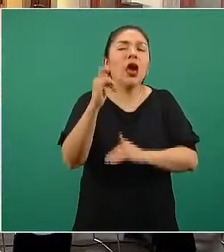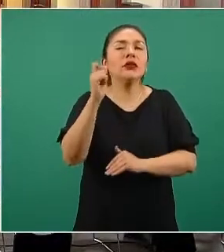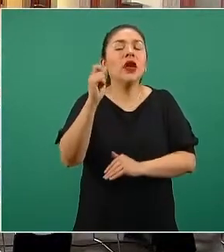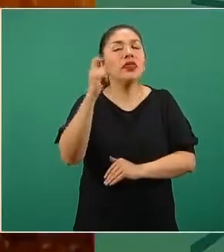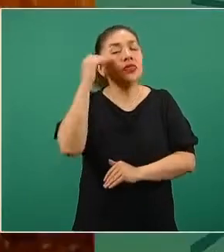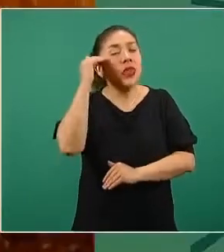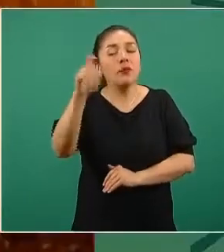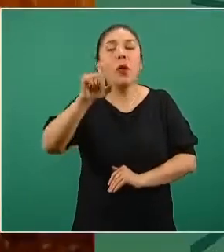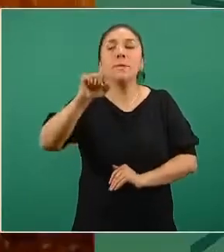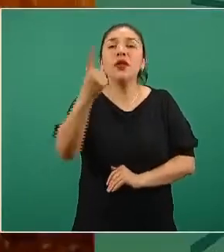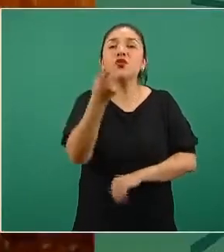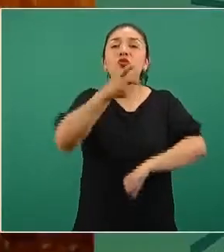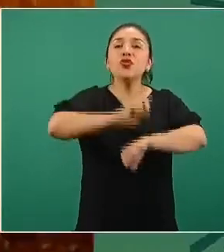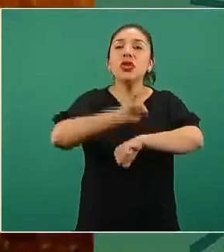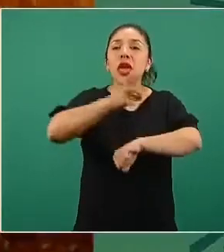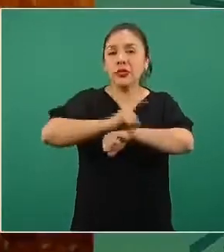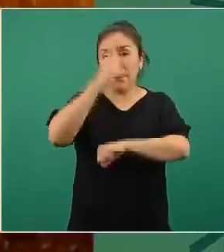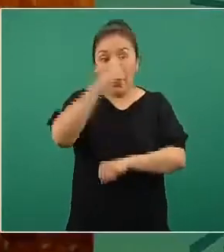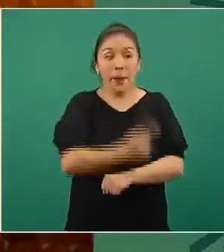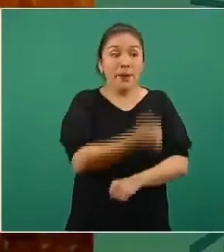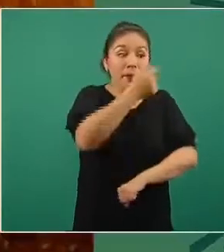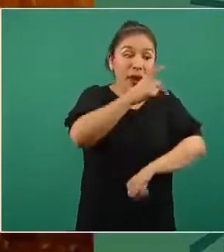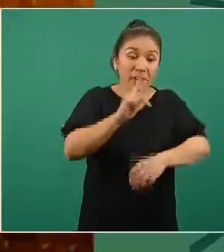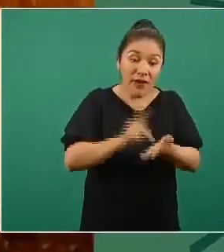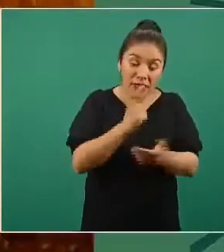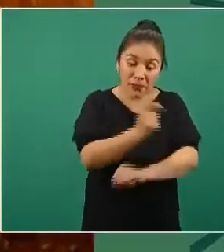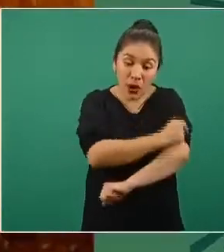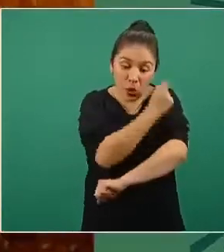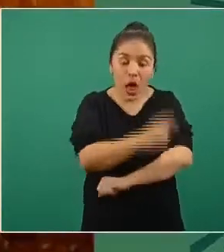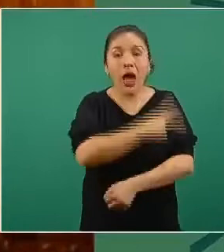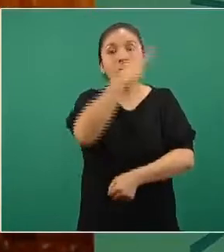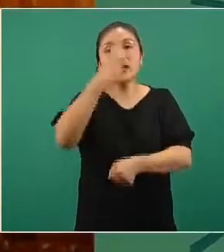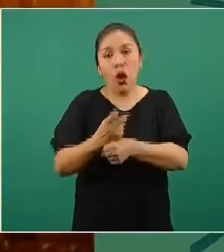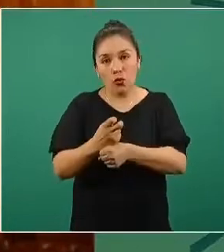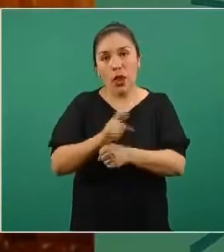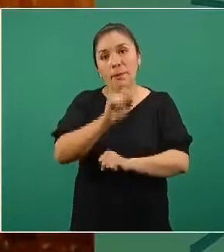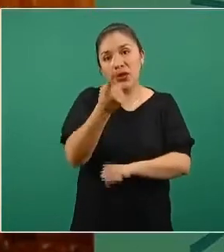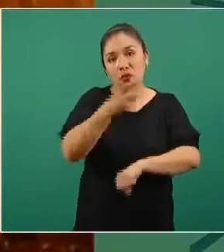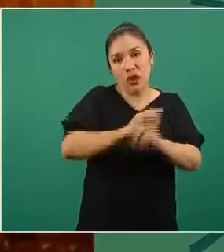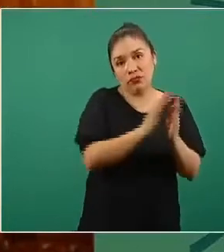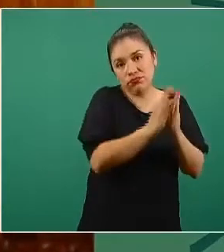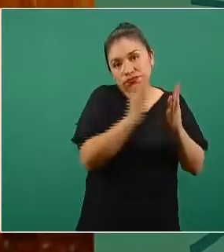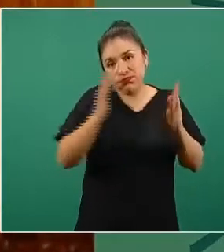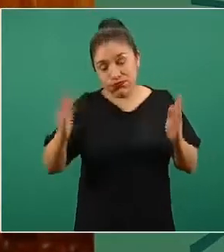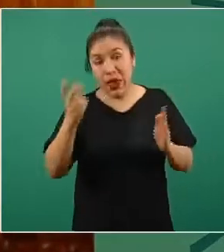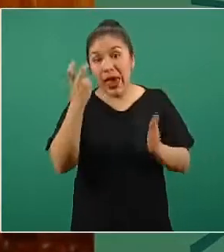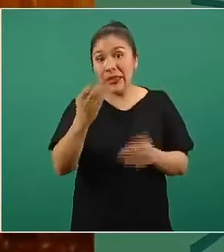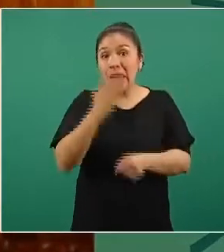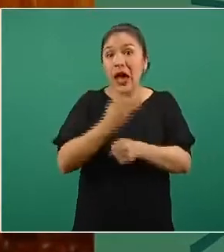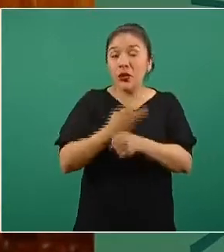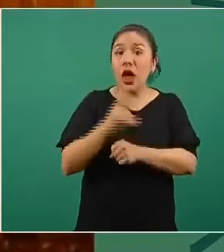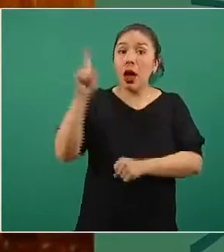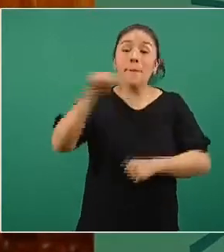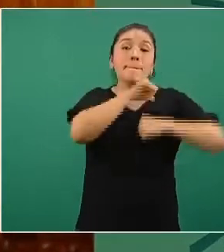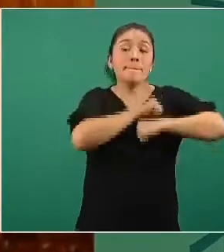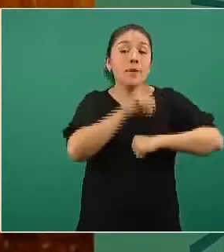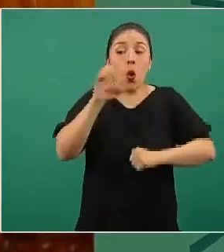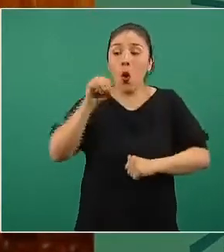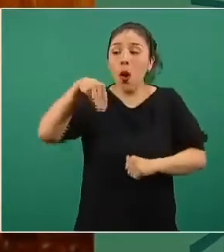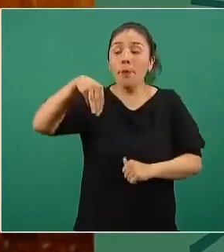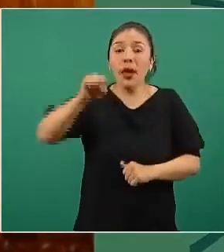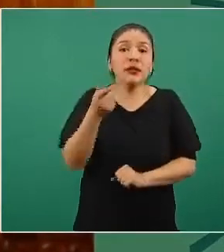de 21 días entre la primera y la segunda dosis. Este es el periodo que la Organización Mundial de la